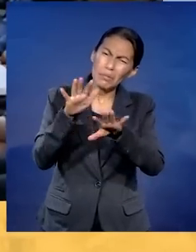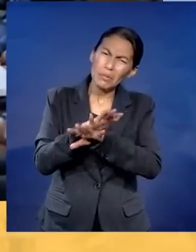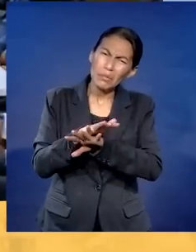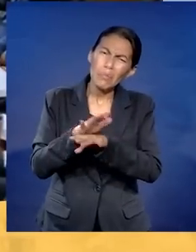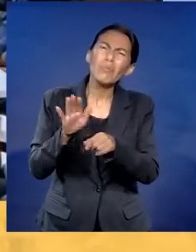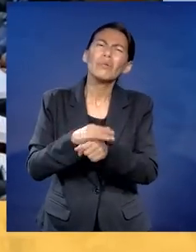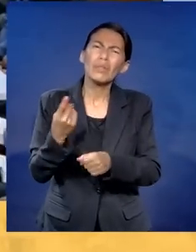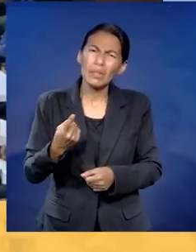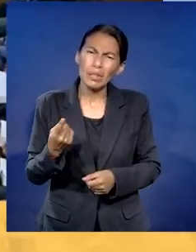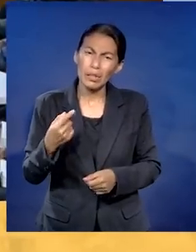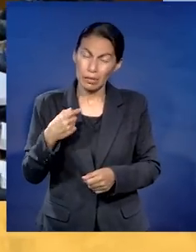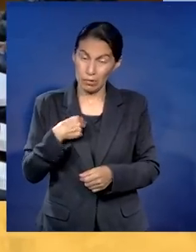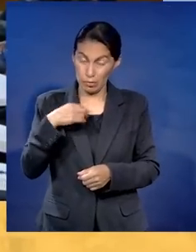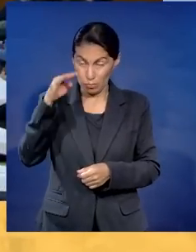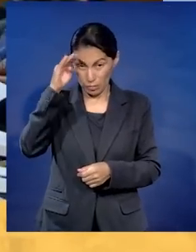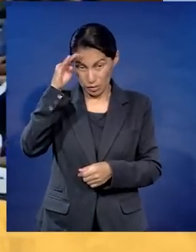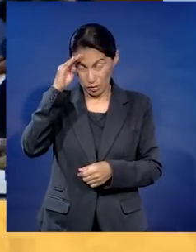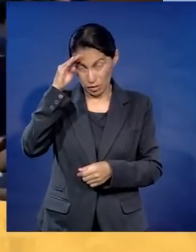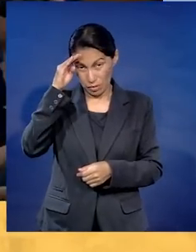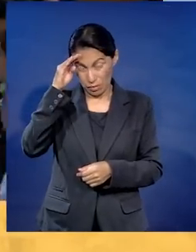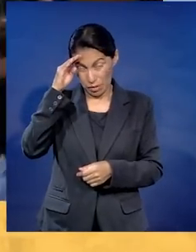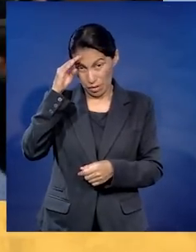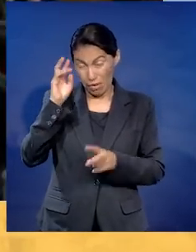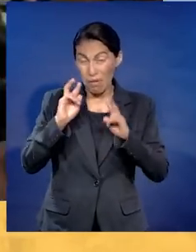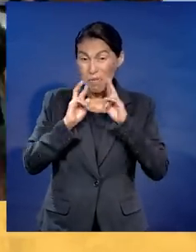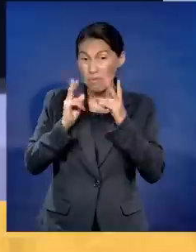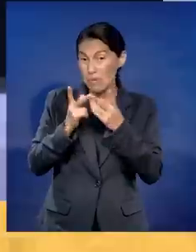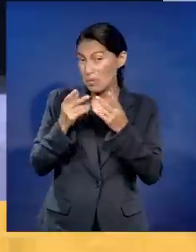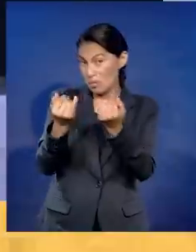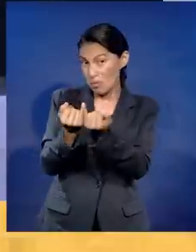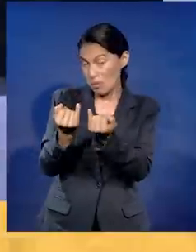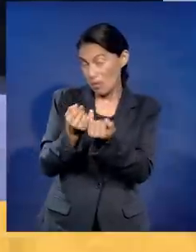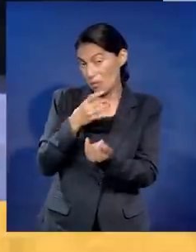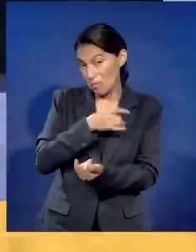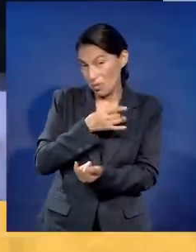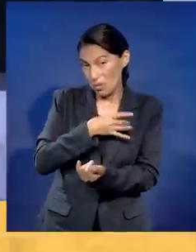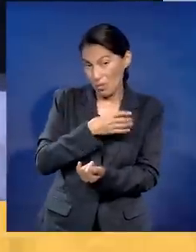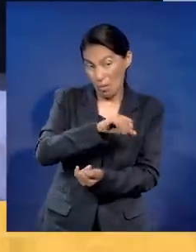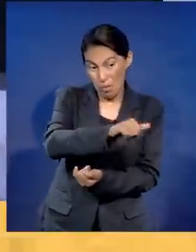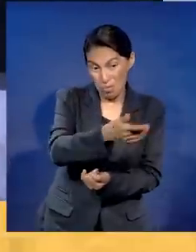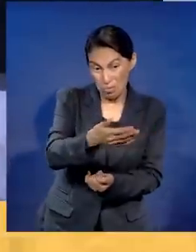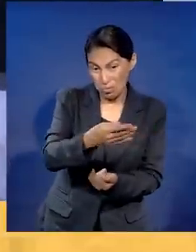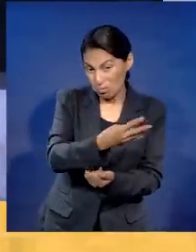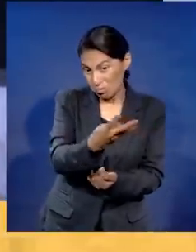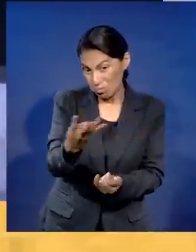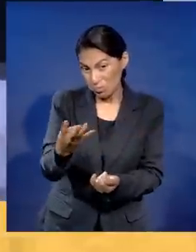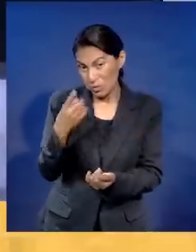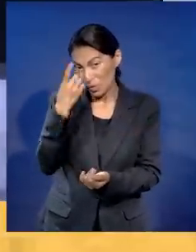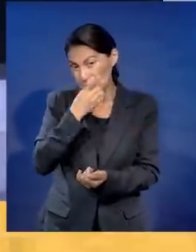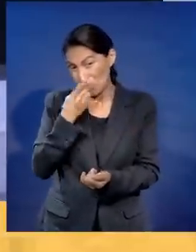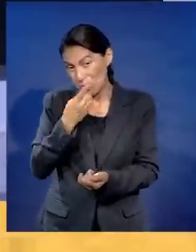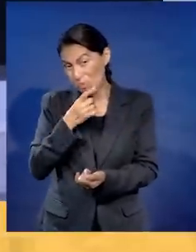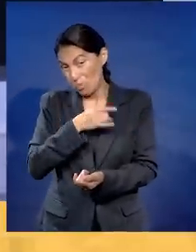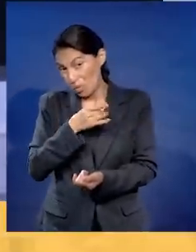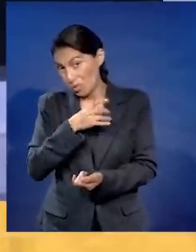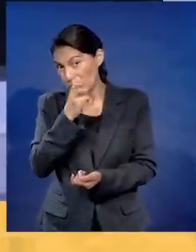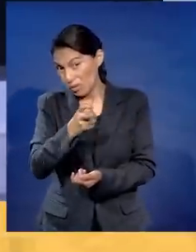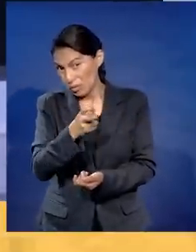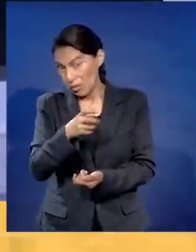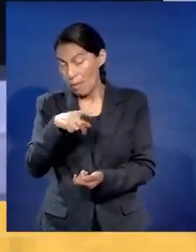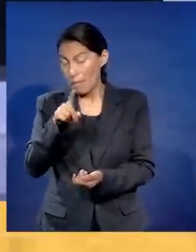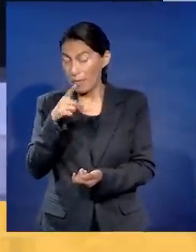yo pensaba que Pedro, igual que los discípulos, había tenido miedo. Miedo a que lo arrestaran, miedo a que lo agarraran como a su maestro y se lo